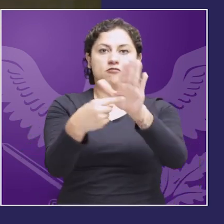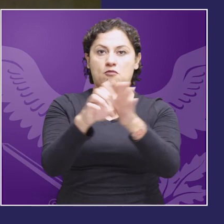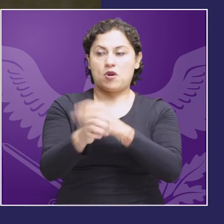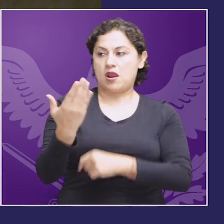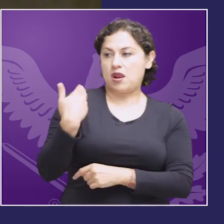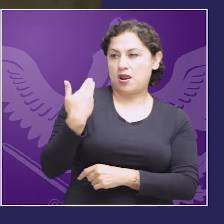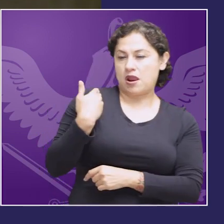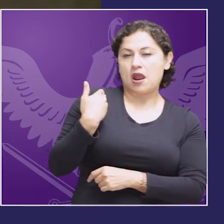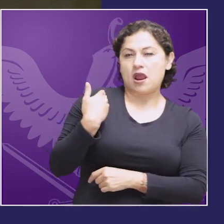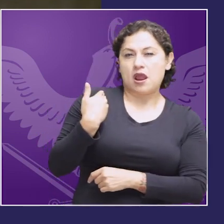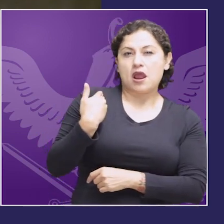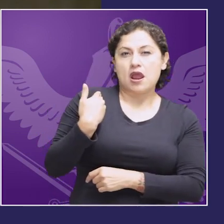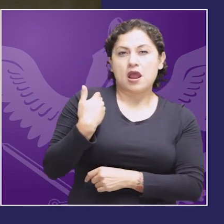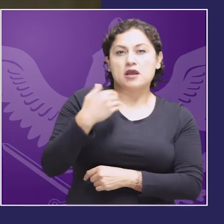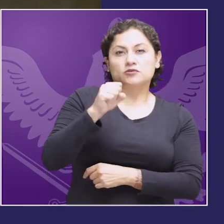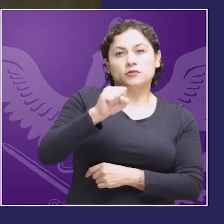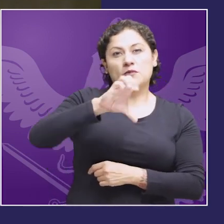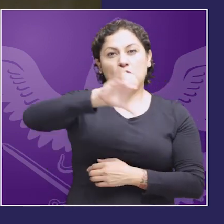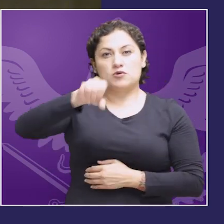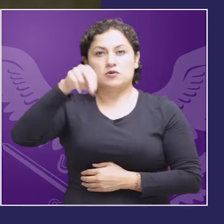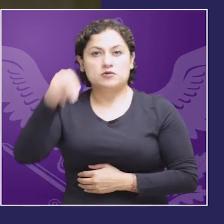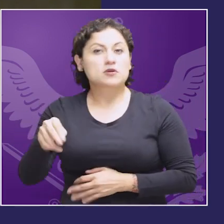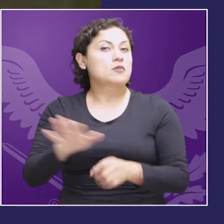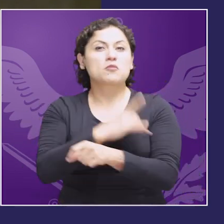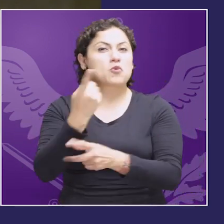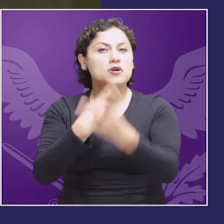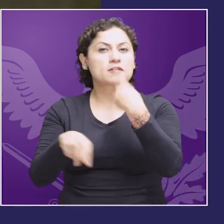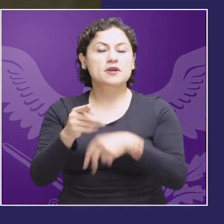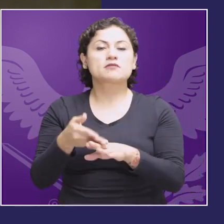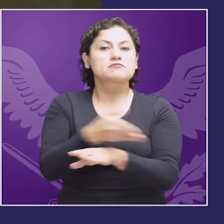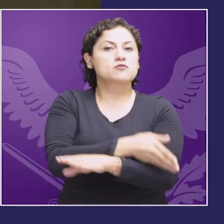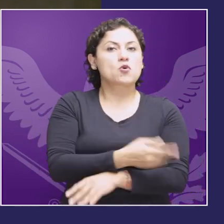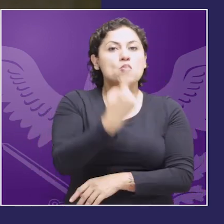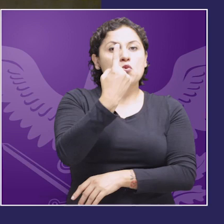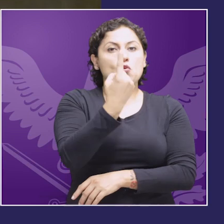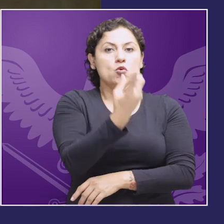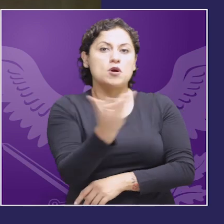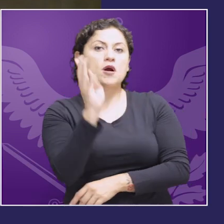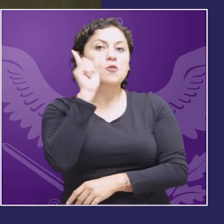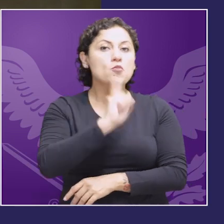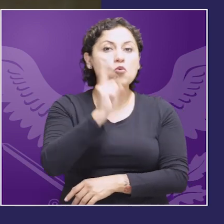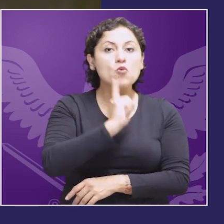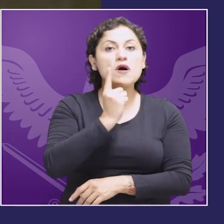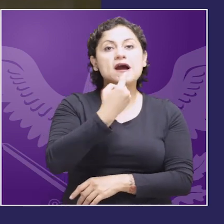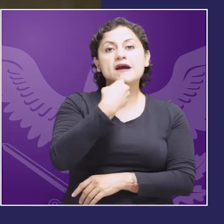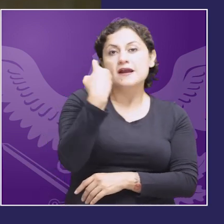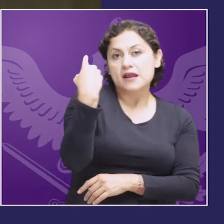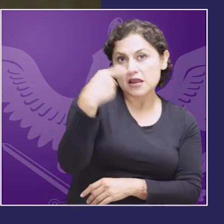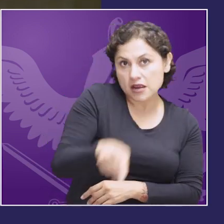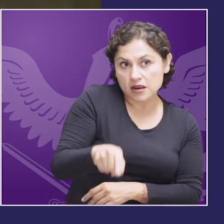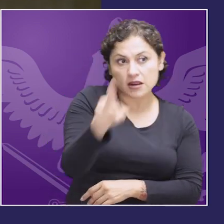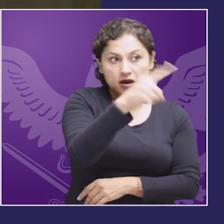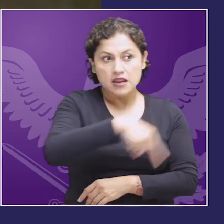visibilización de las problemáticas. Recientemente tuvimos en la Suprema Corte, derivado de una petición